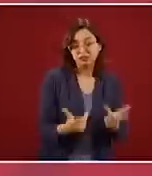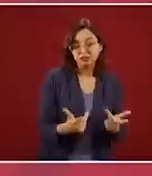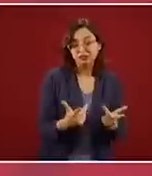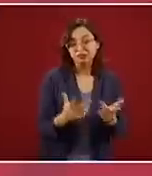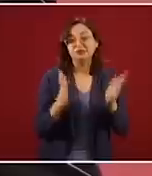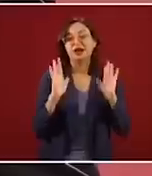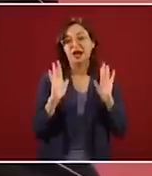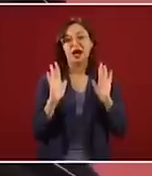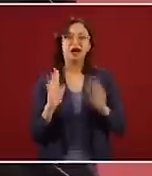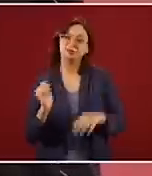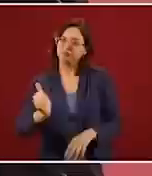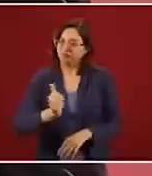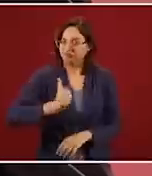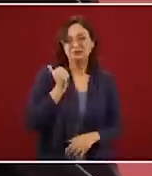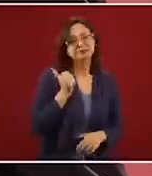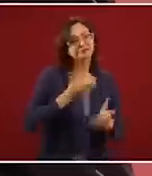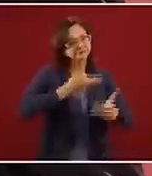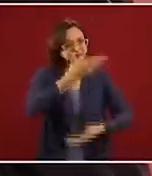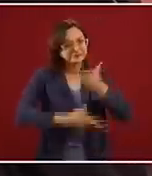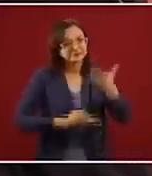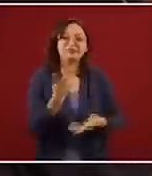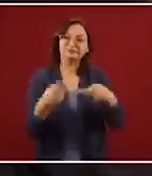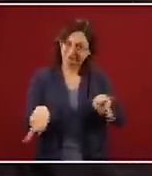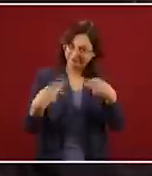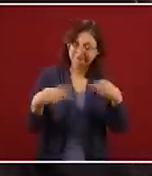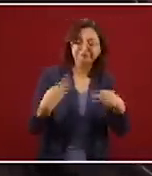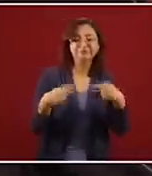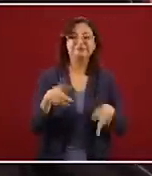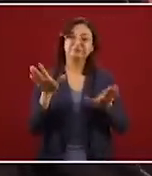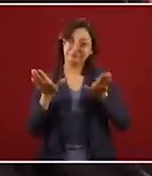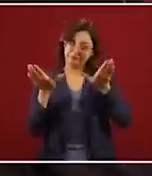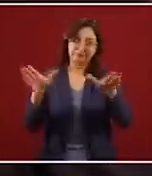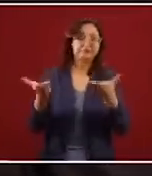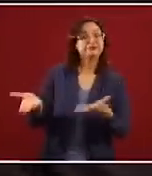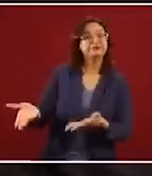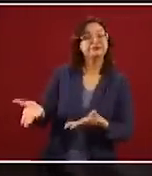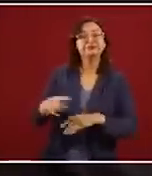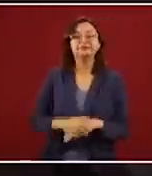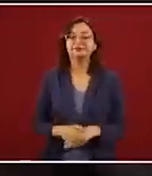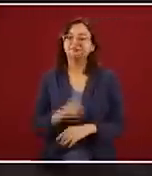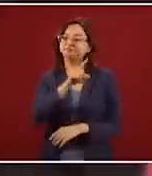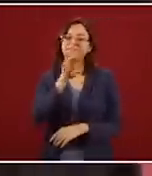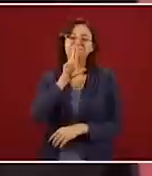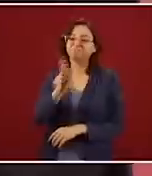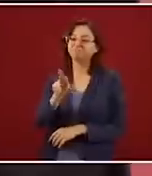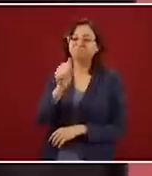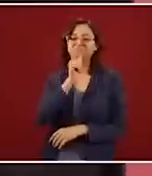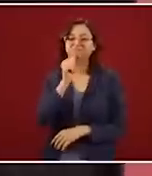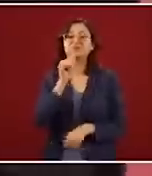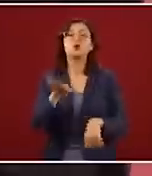se le ofreció, pero todavía no resuelven. La verdad es que este es más